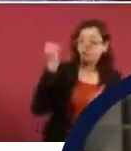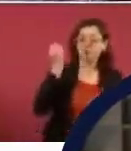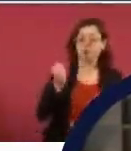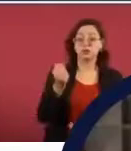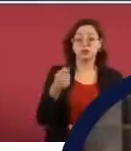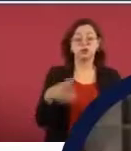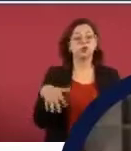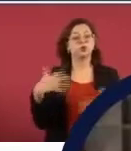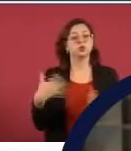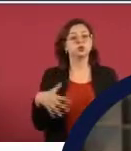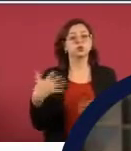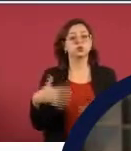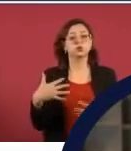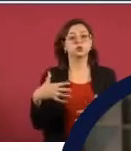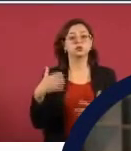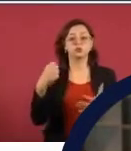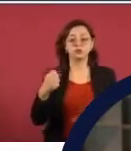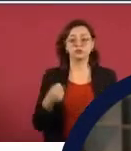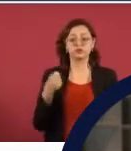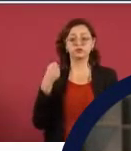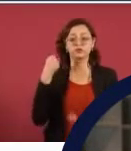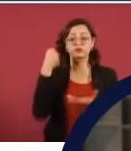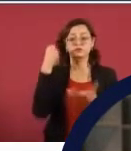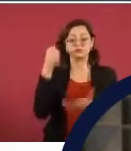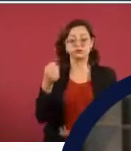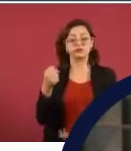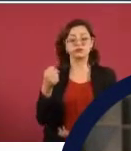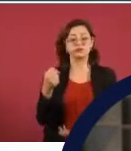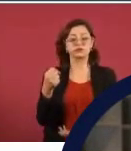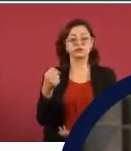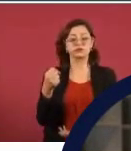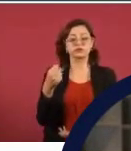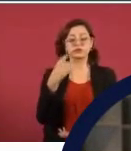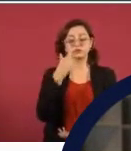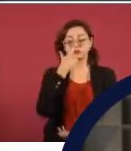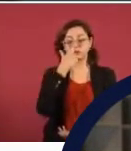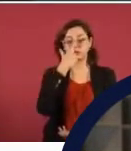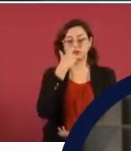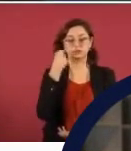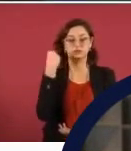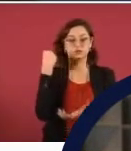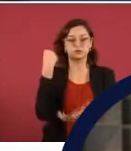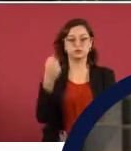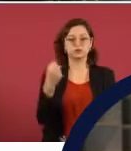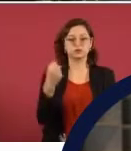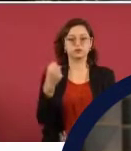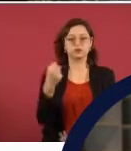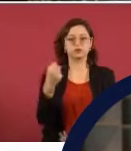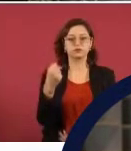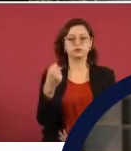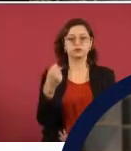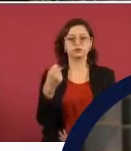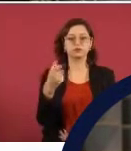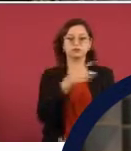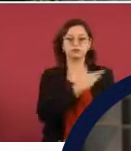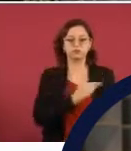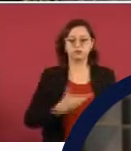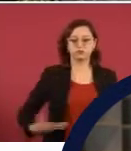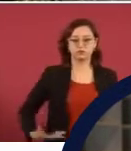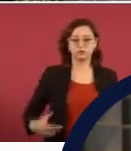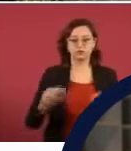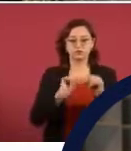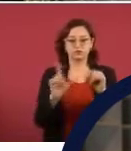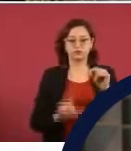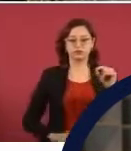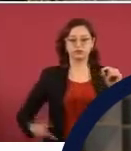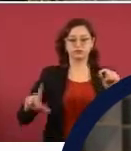Metas que todos suscribimos, me imagino, como son pues crecer del 4 al 6% en la economía, que se generen 7 millones